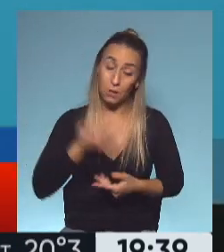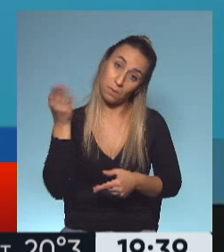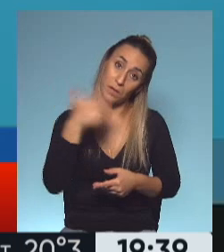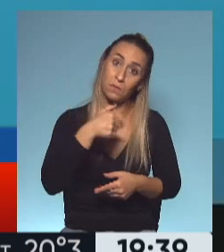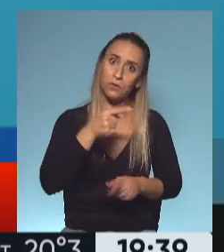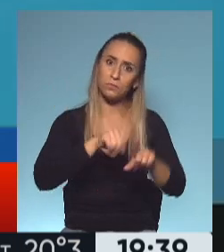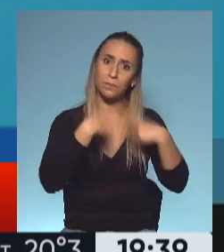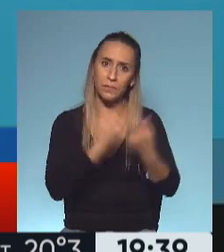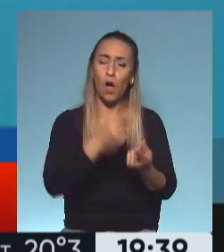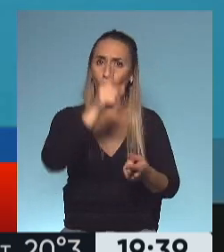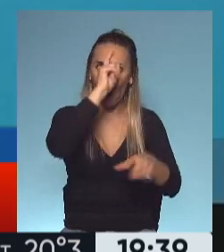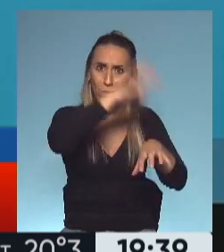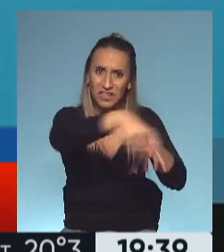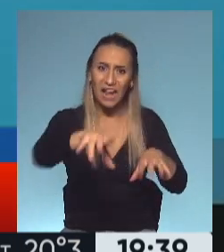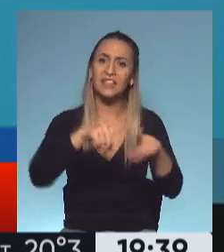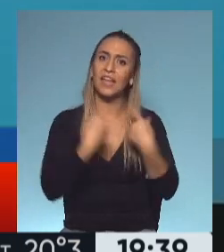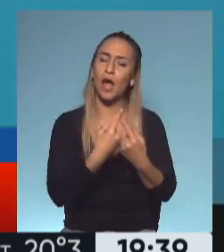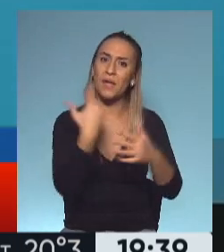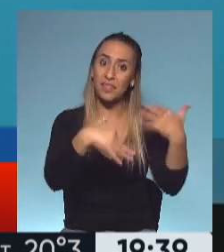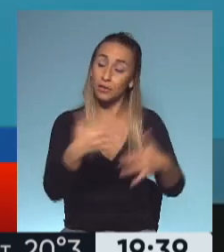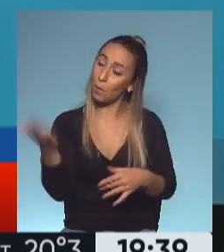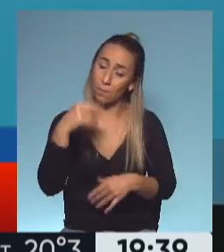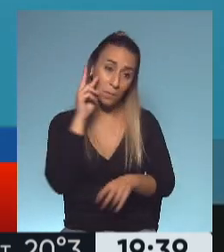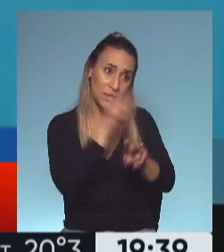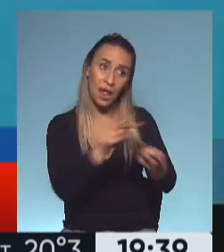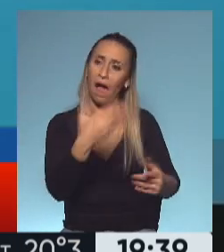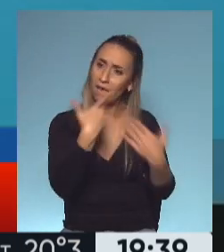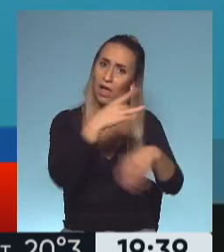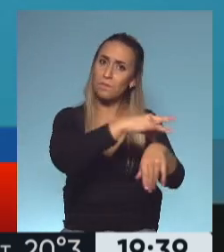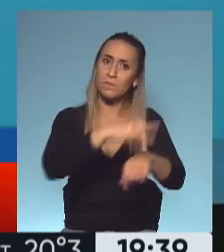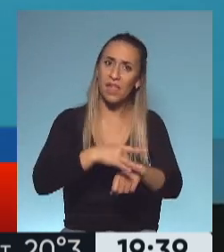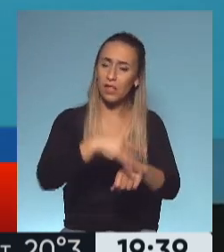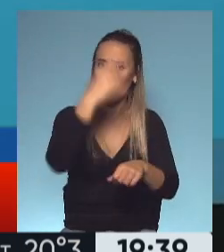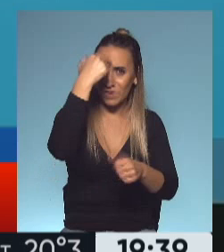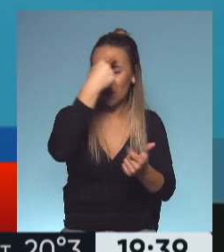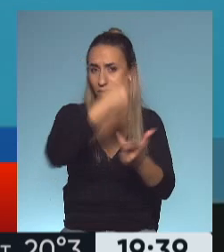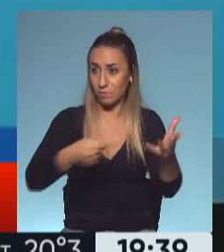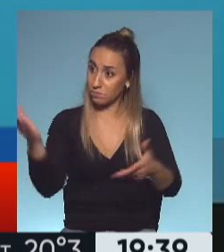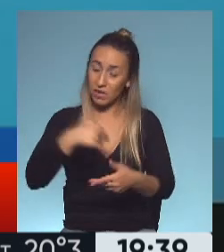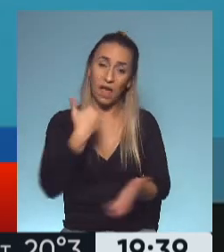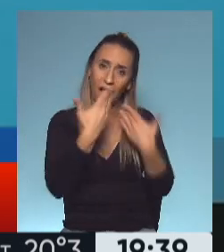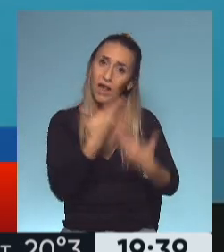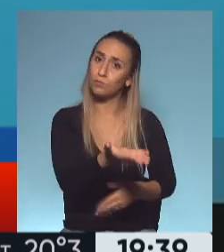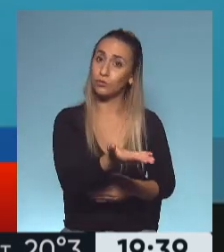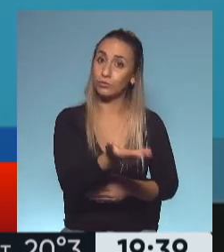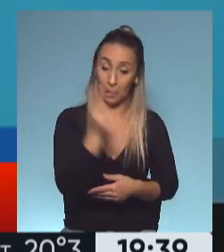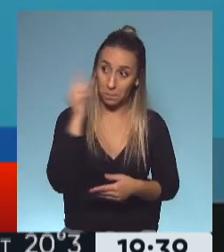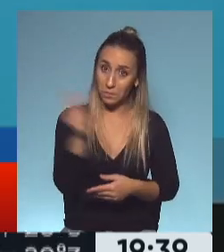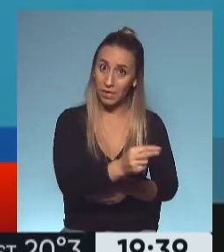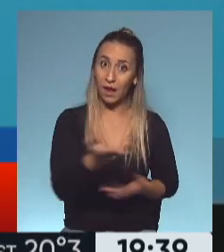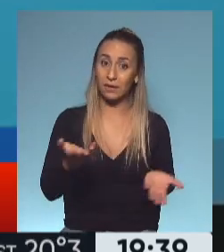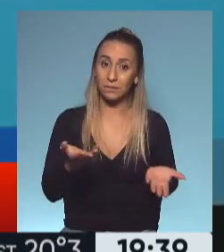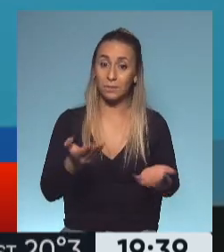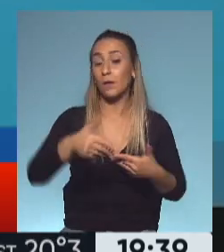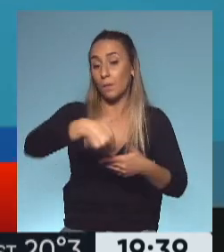los hospitales, las terapias y hablar con los trabajadores y trabajadoras de la salud. Se acerca el Día